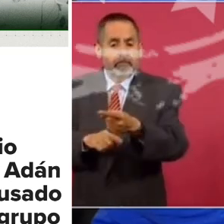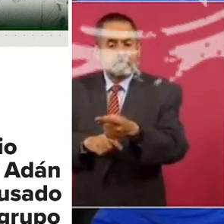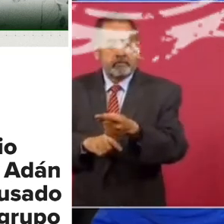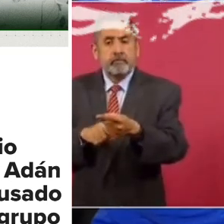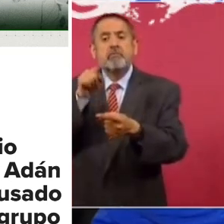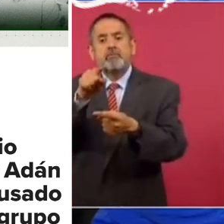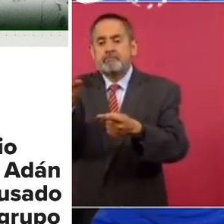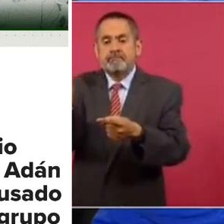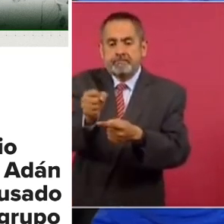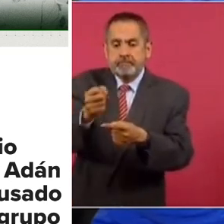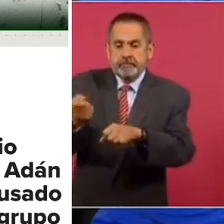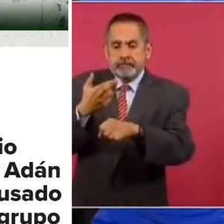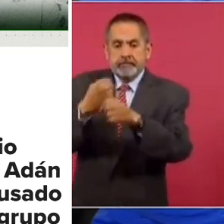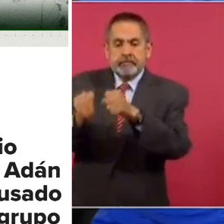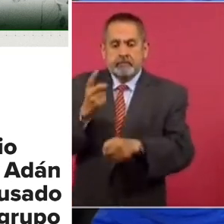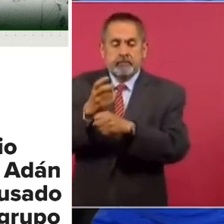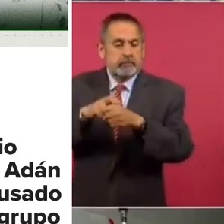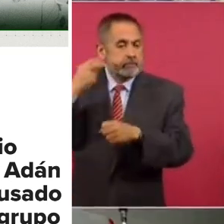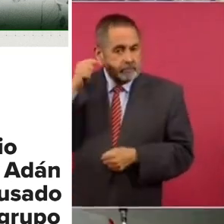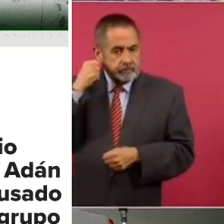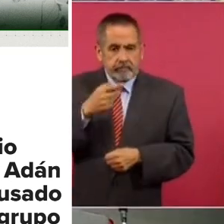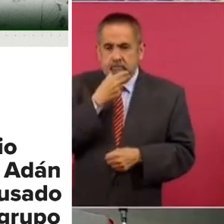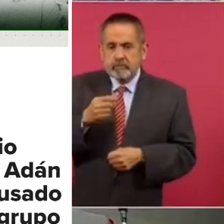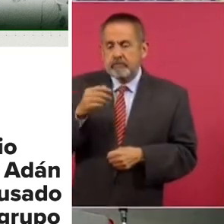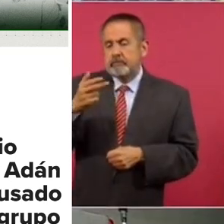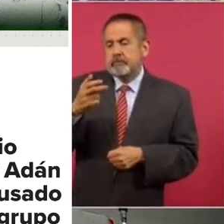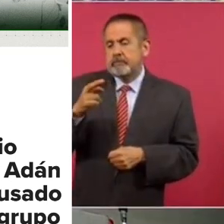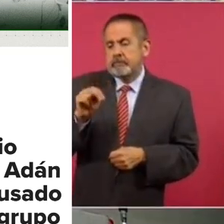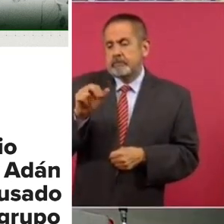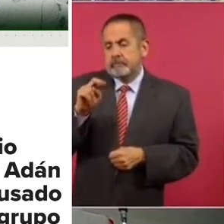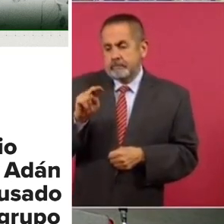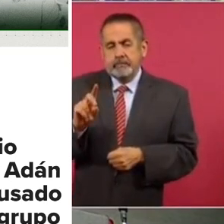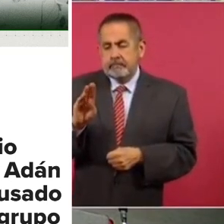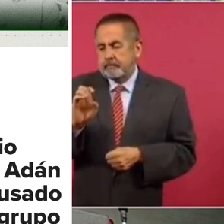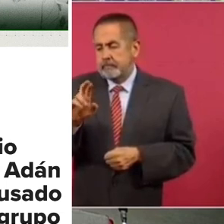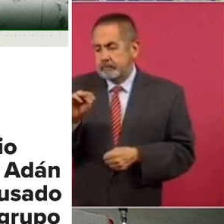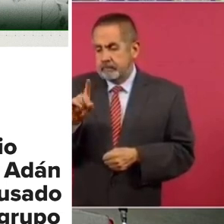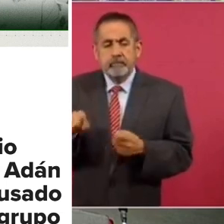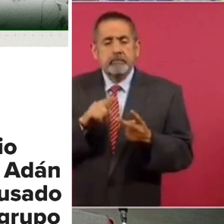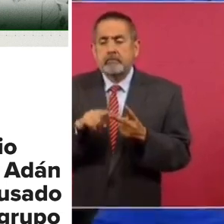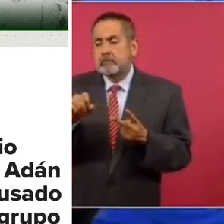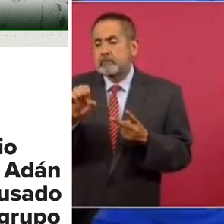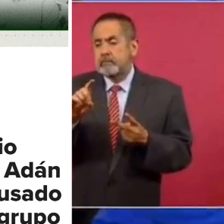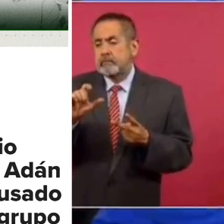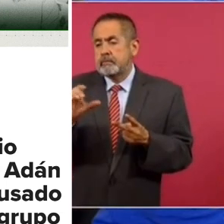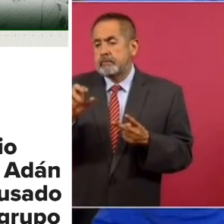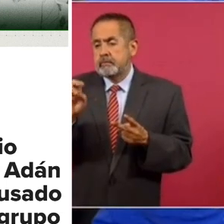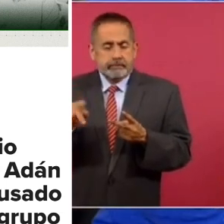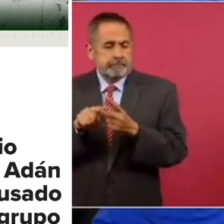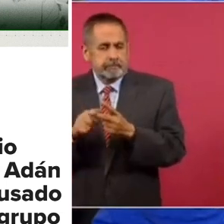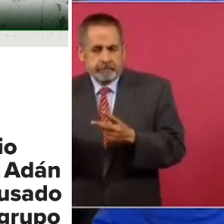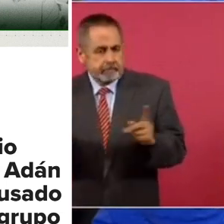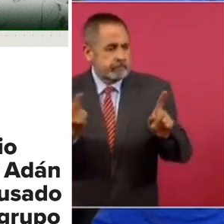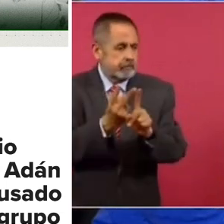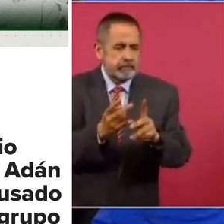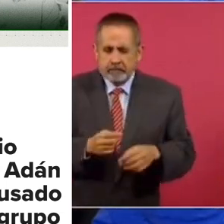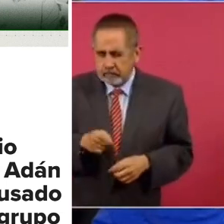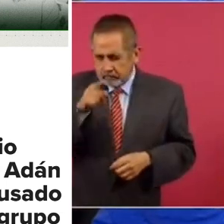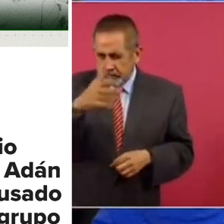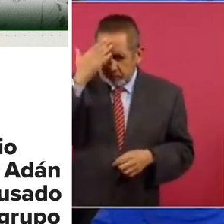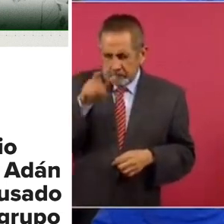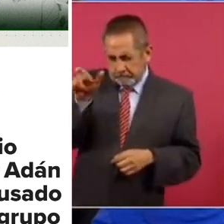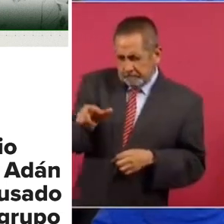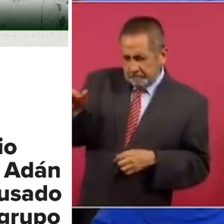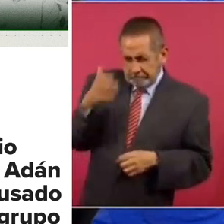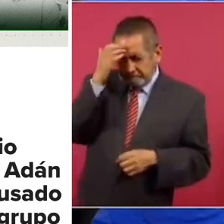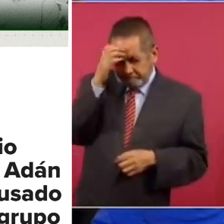Usted nombró como secretario de Seguridad en Tabasco Hernán Bermúdez Requeña y también como el comisionado de la Policía Estatal, José del Carmen Castillo. Preguntarle, secretario, ¿qué información tenía usted de estos dos